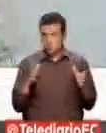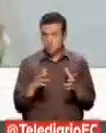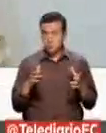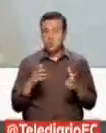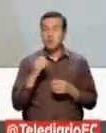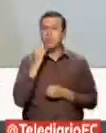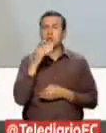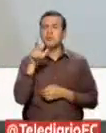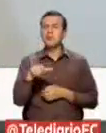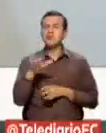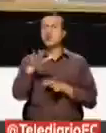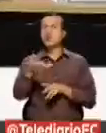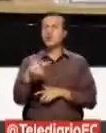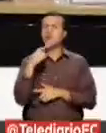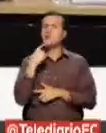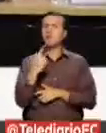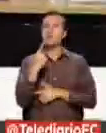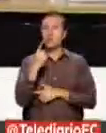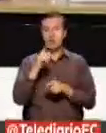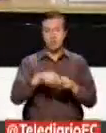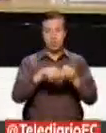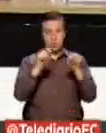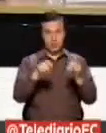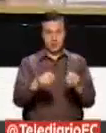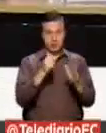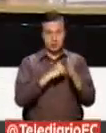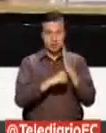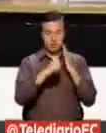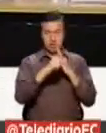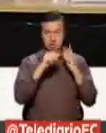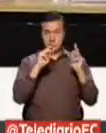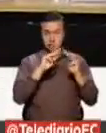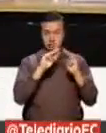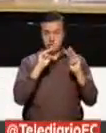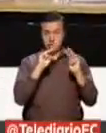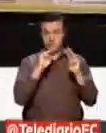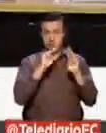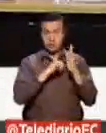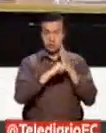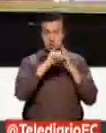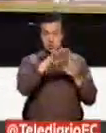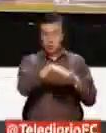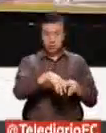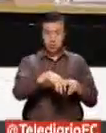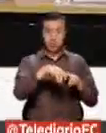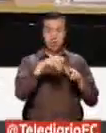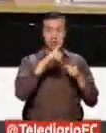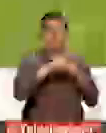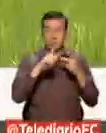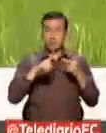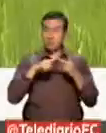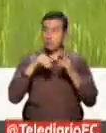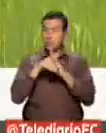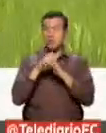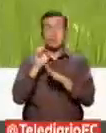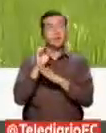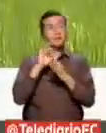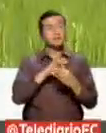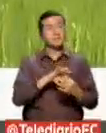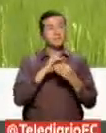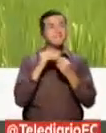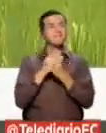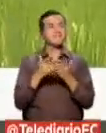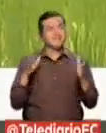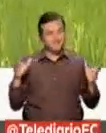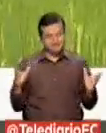que se refiere este agricultor es a un convenio que el Ministerio de Agricultura y Ganadería suscribió con el Banco Público Banecuador para la transferencia